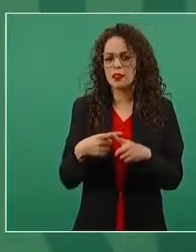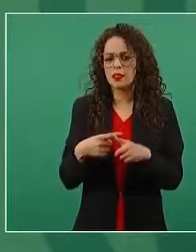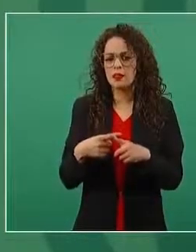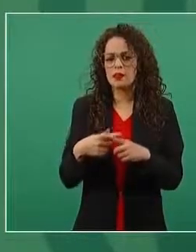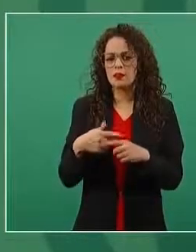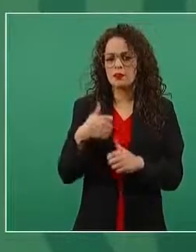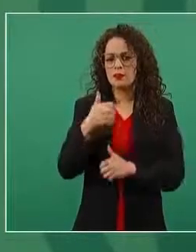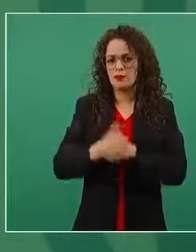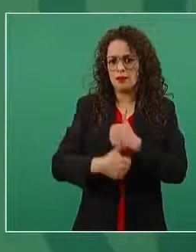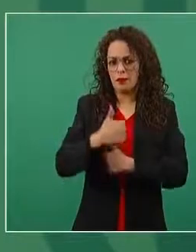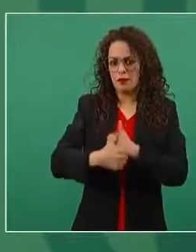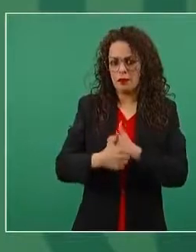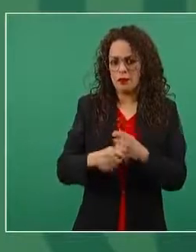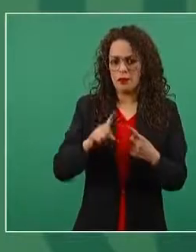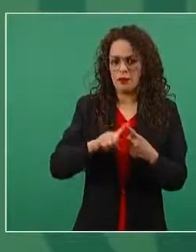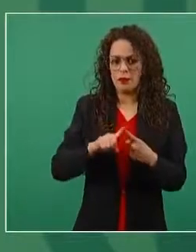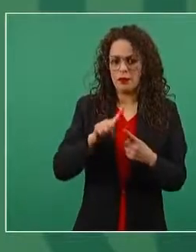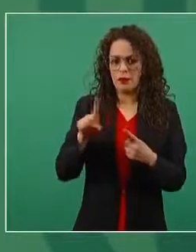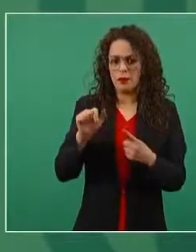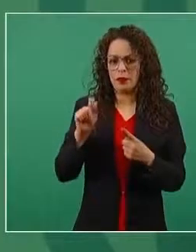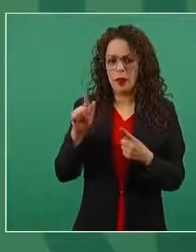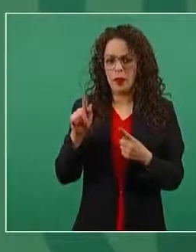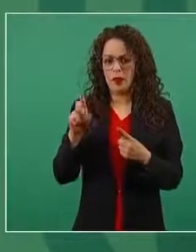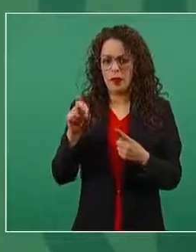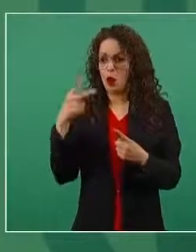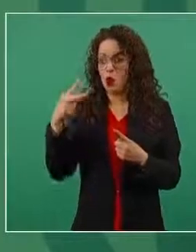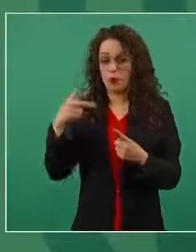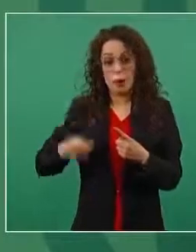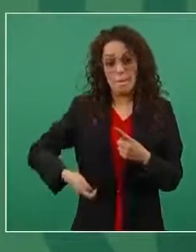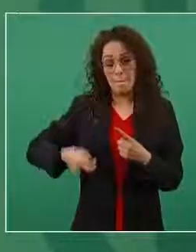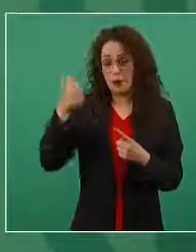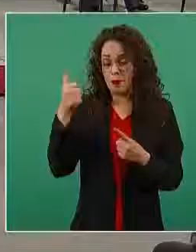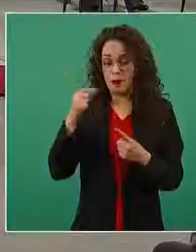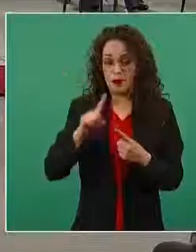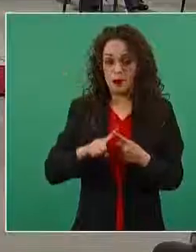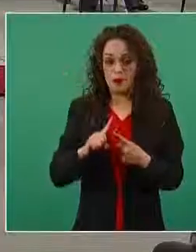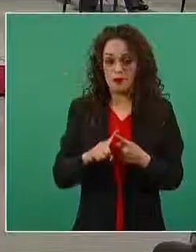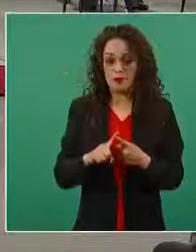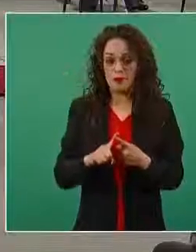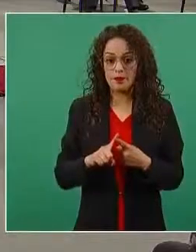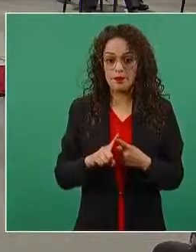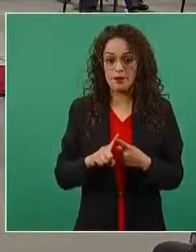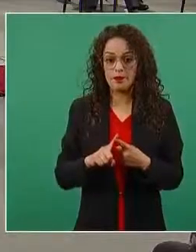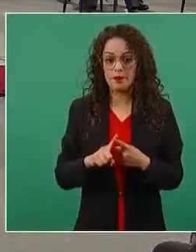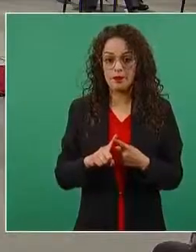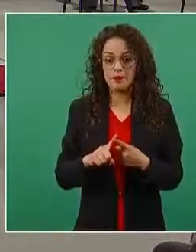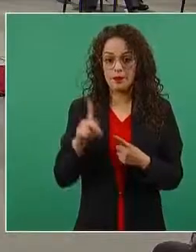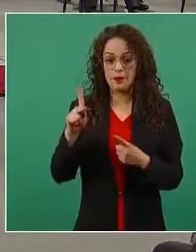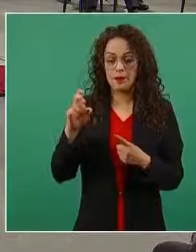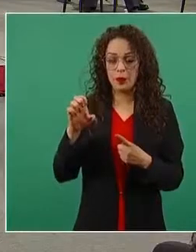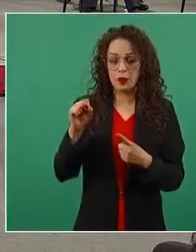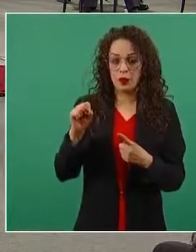Zapatero por primera vez por el PSOE